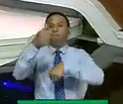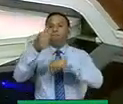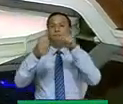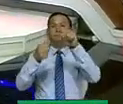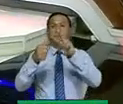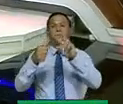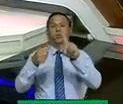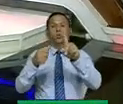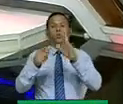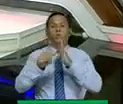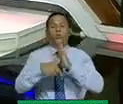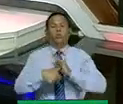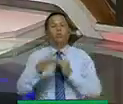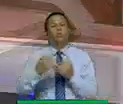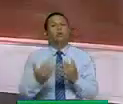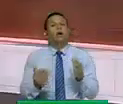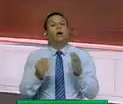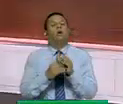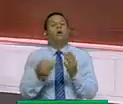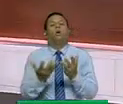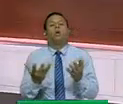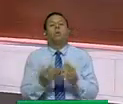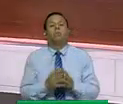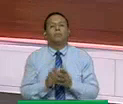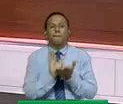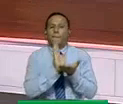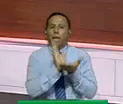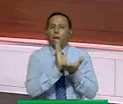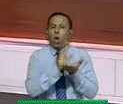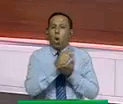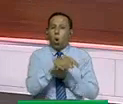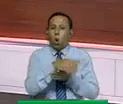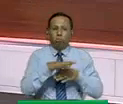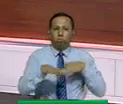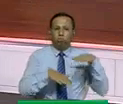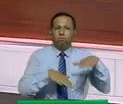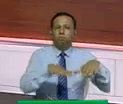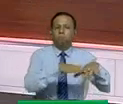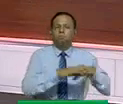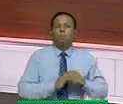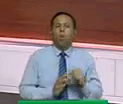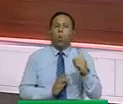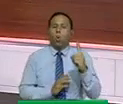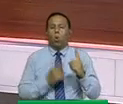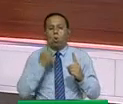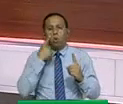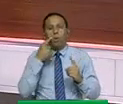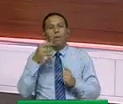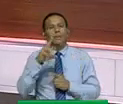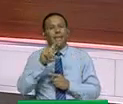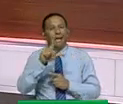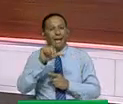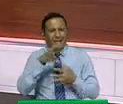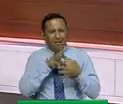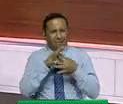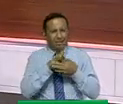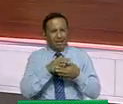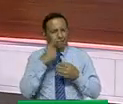...22:21 y nos vamos hasta el bloque 1A de Bastión Popular. Allí se encuentra Charlie Pisa con novedades. Charlie,